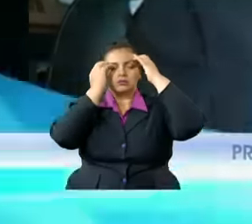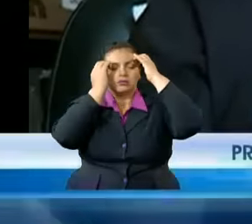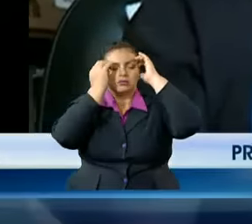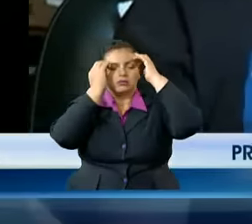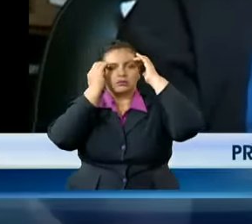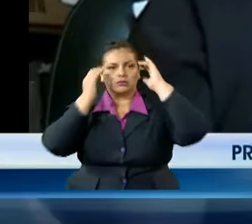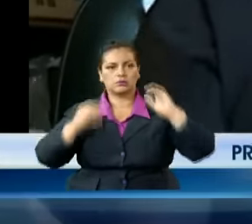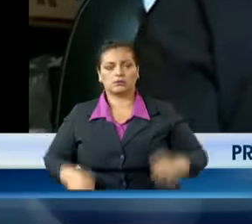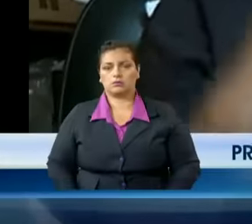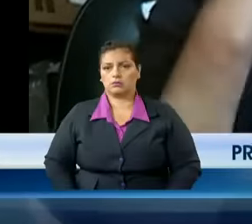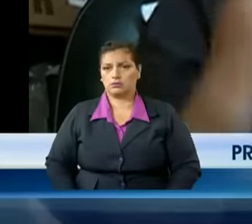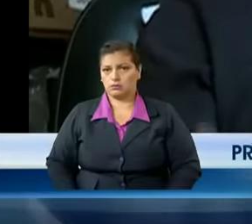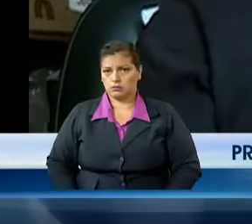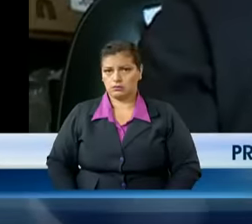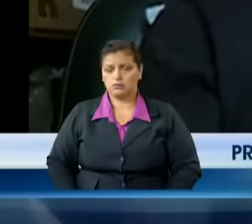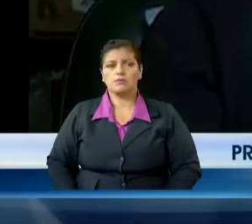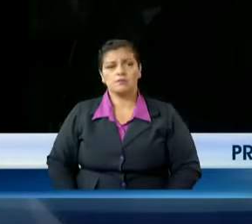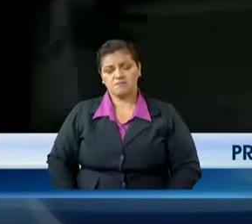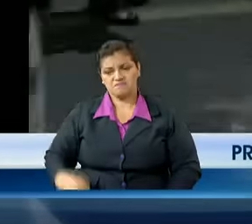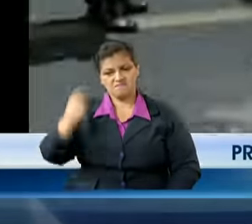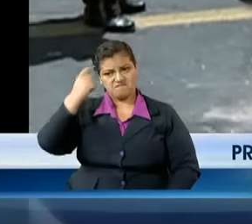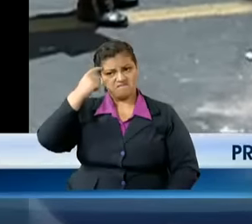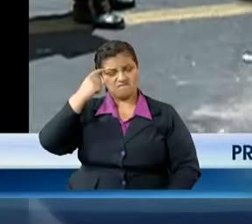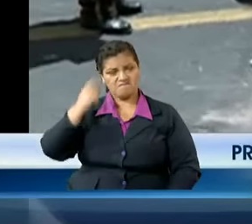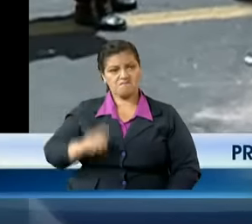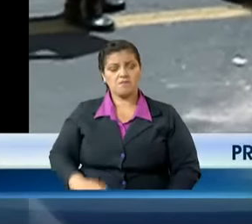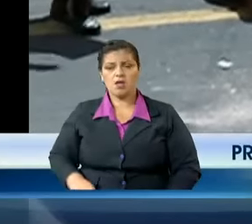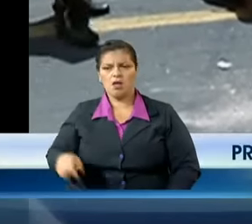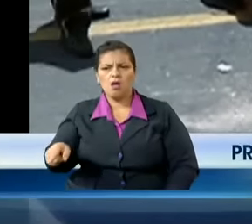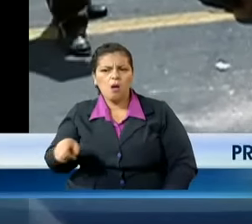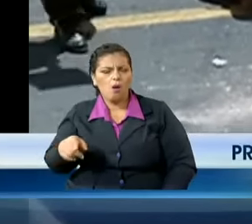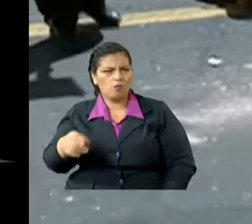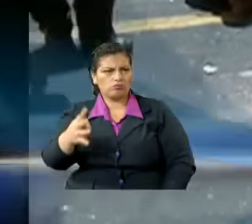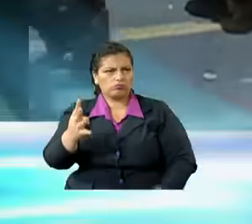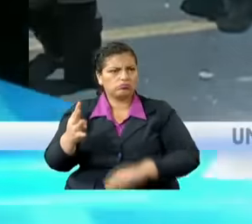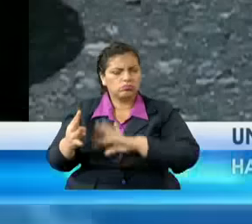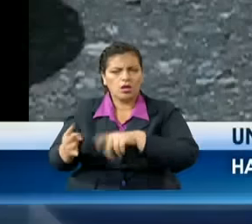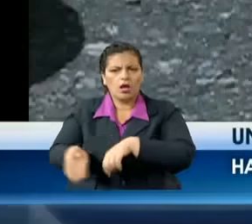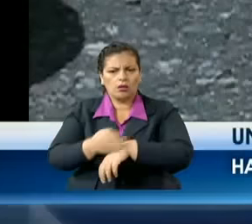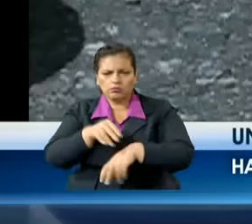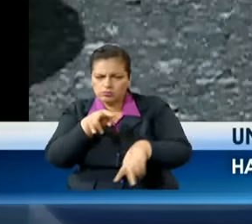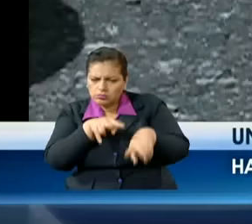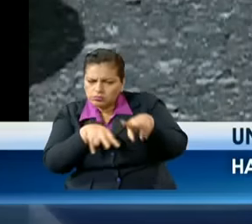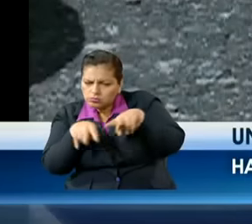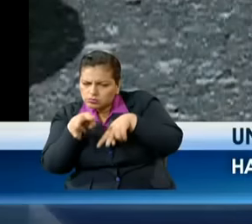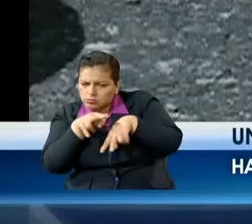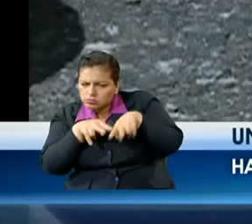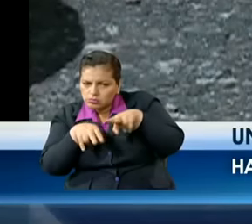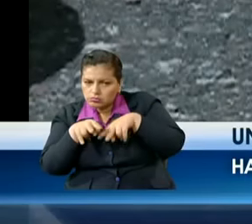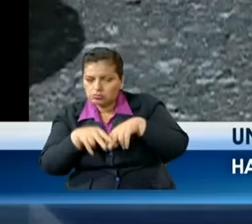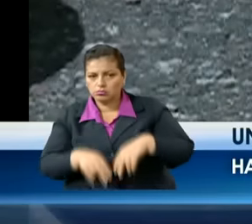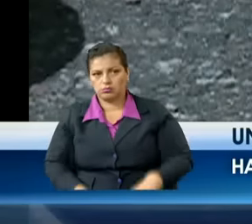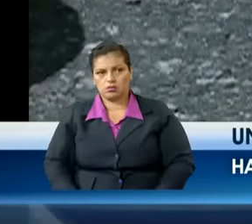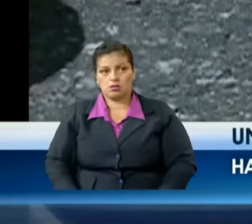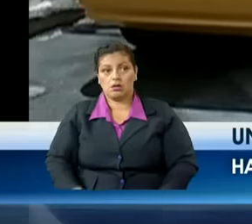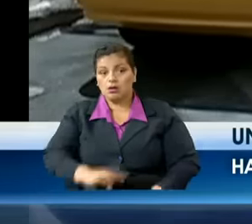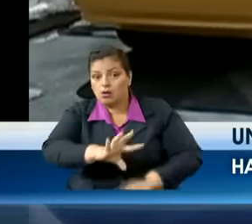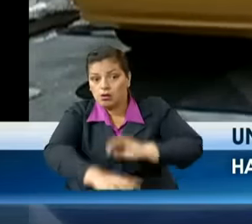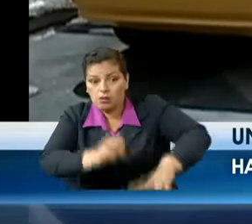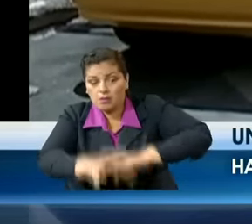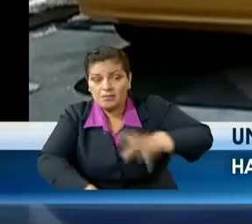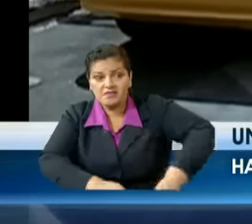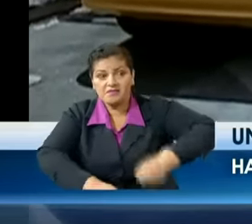comprado a mi mujer. Quizá estaban chequeando. En la huida pararon un taxi y bajo amenazas obligaron al chofer a meterse por una calle